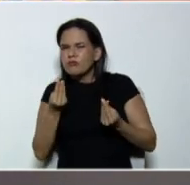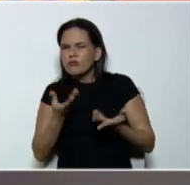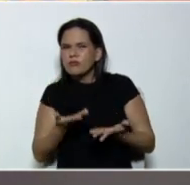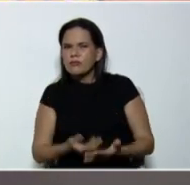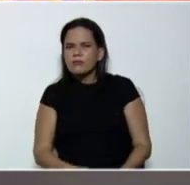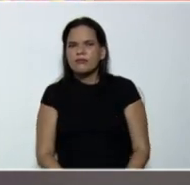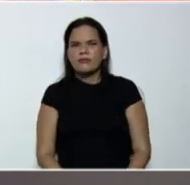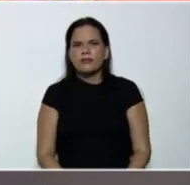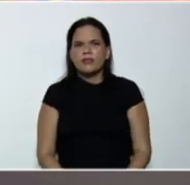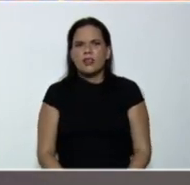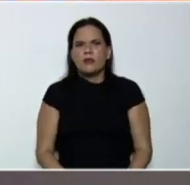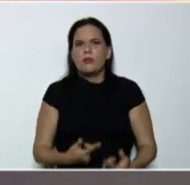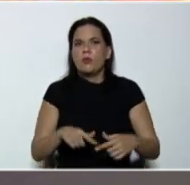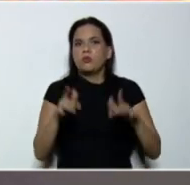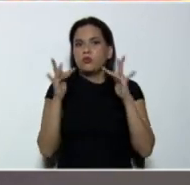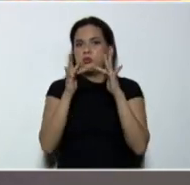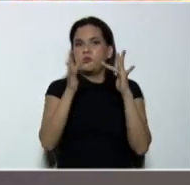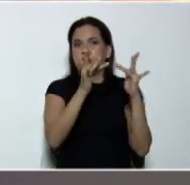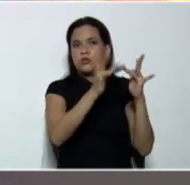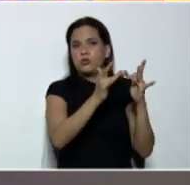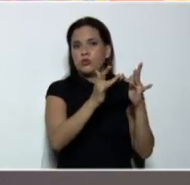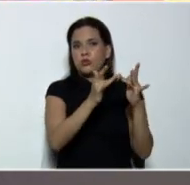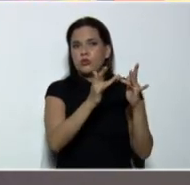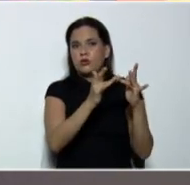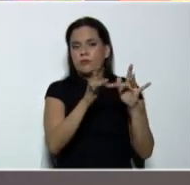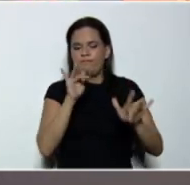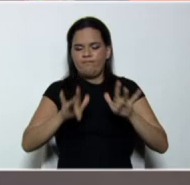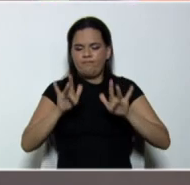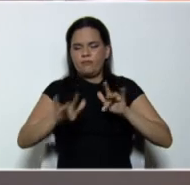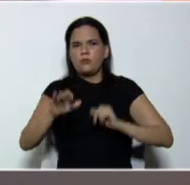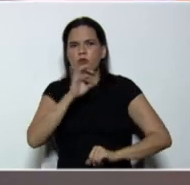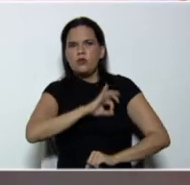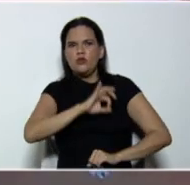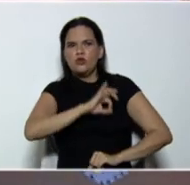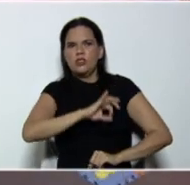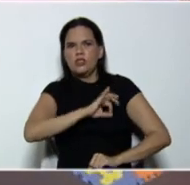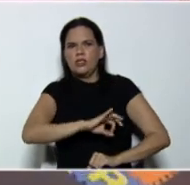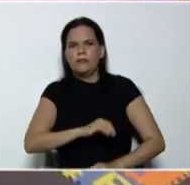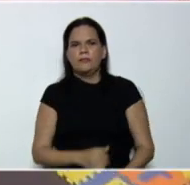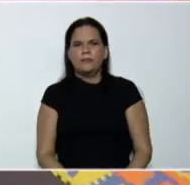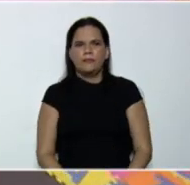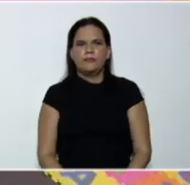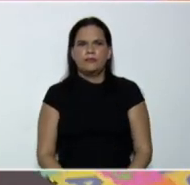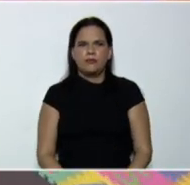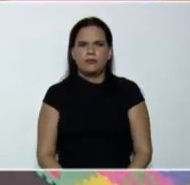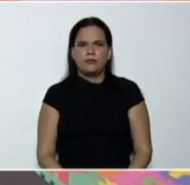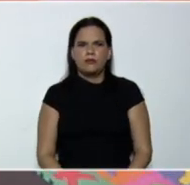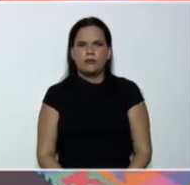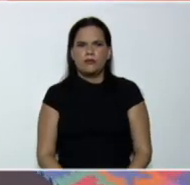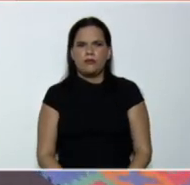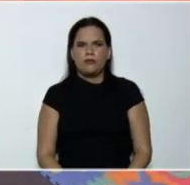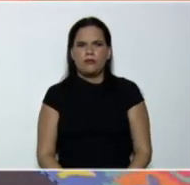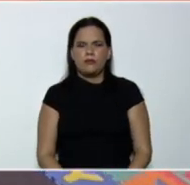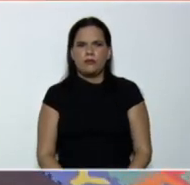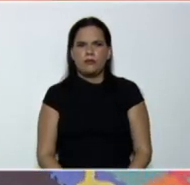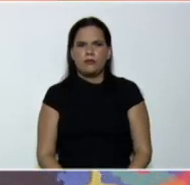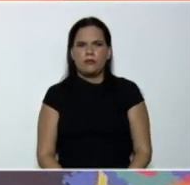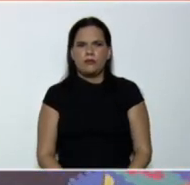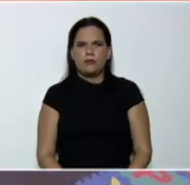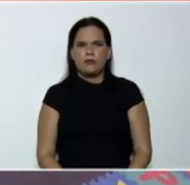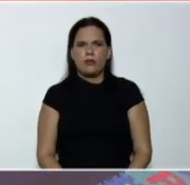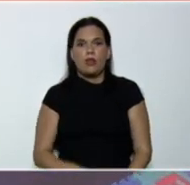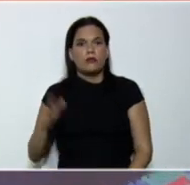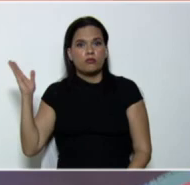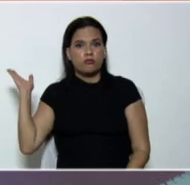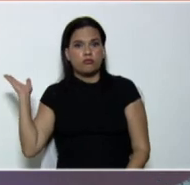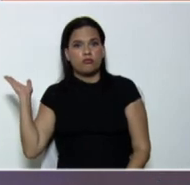en ese sentido vamos a conectarnos en las redes sociales para yo no extrañarlos a ustedes mientras disfrutan sus clases. Así que en pantalla